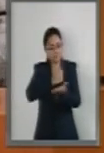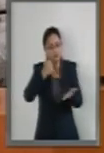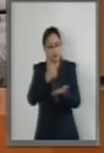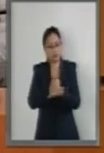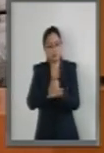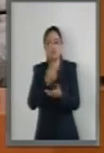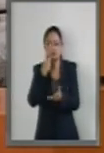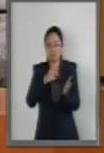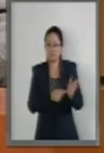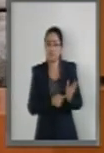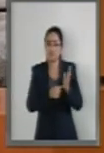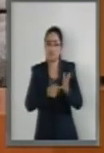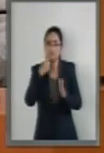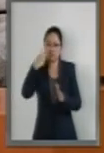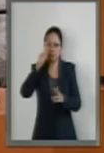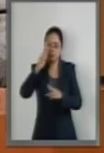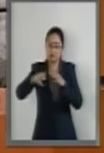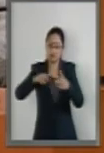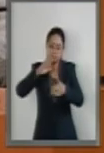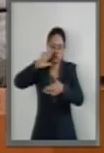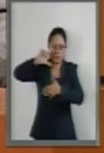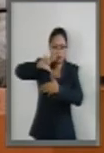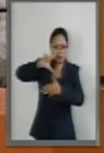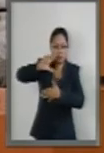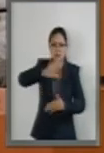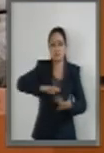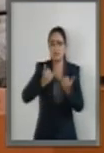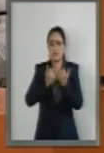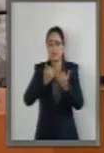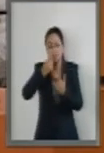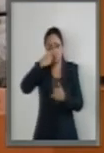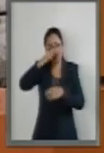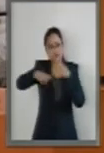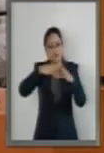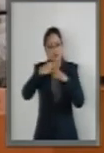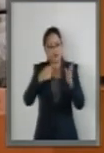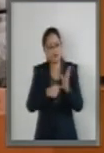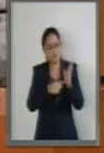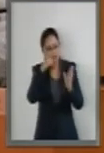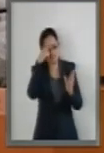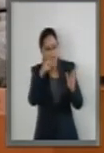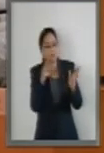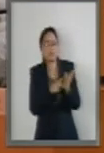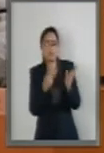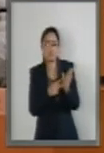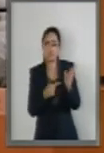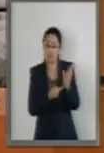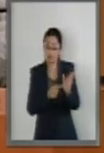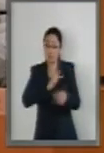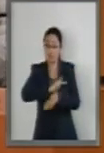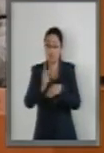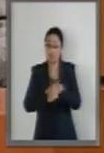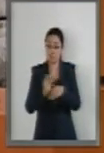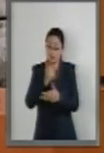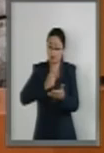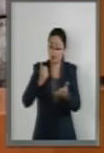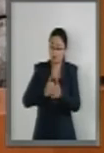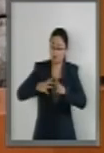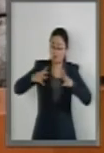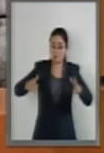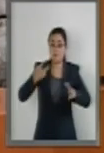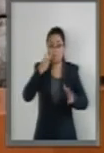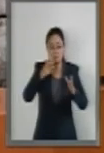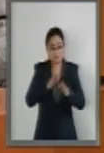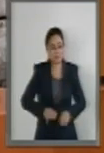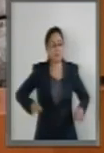ese referente para Latinoamérica y para el mundo, para que México vuelva a ser ese país de las grandes ciudades, ese